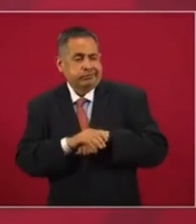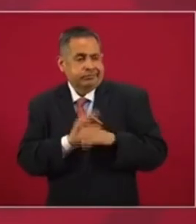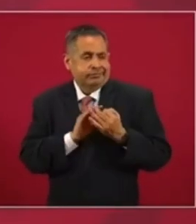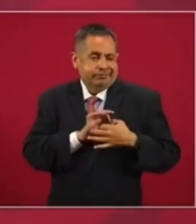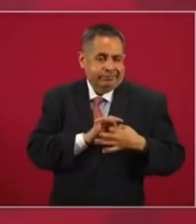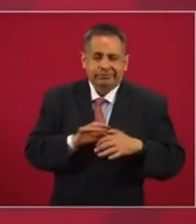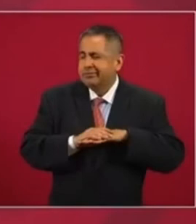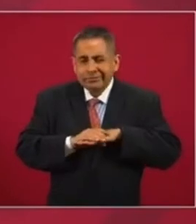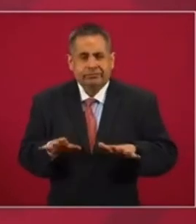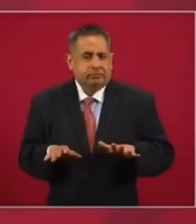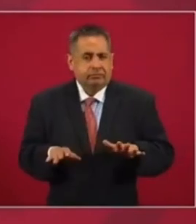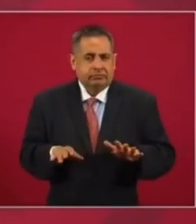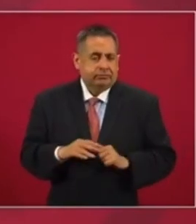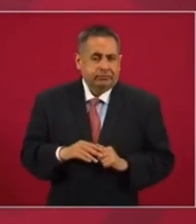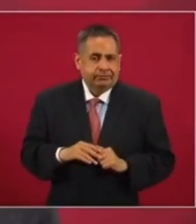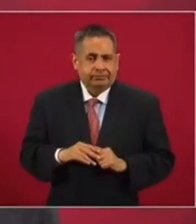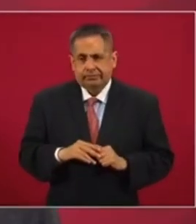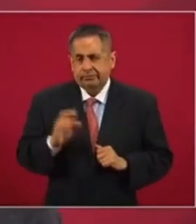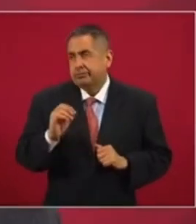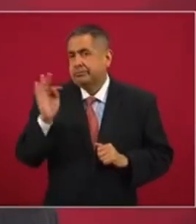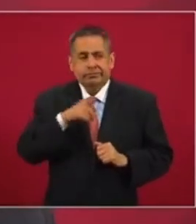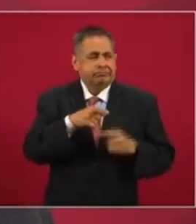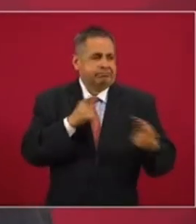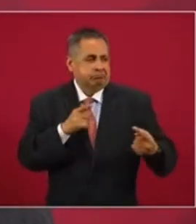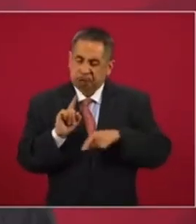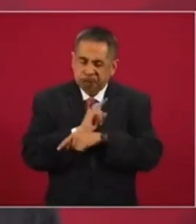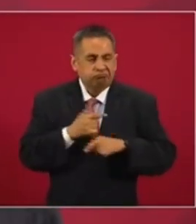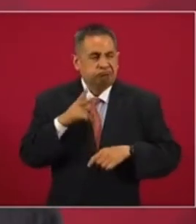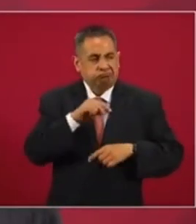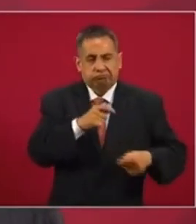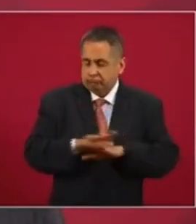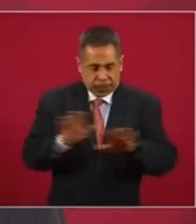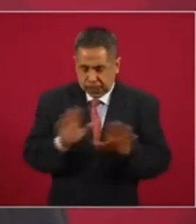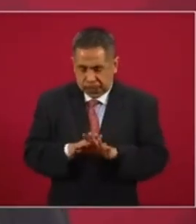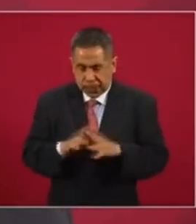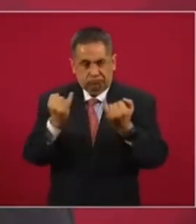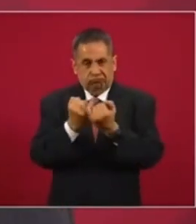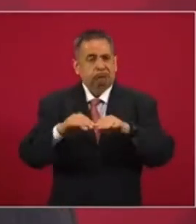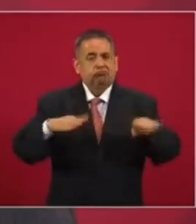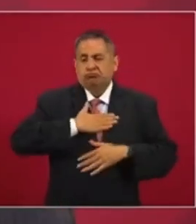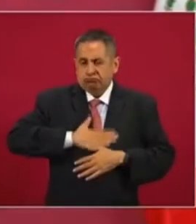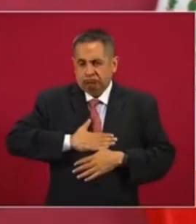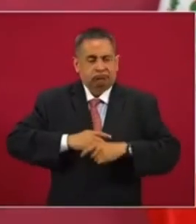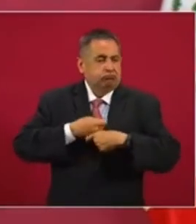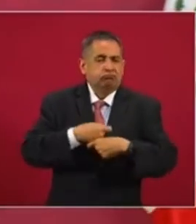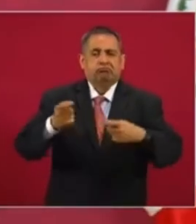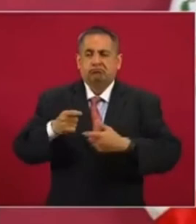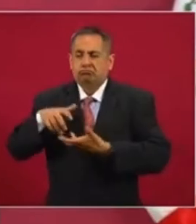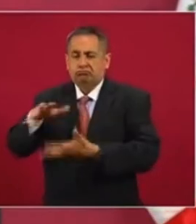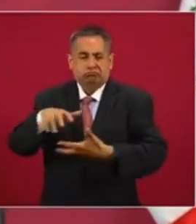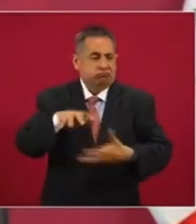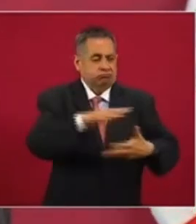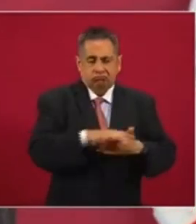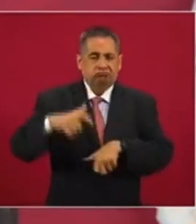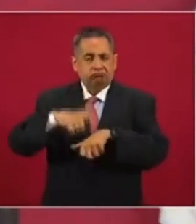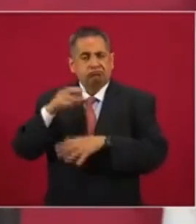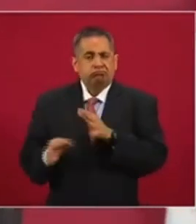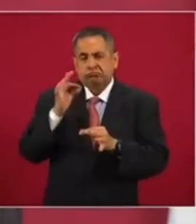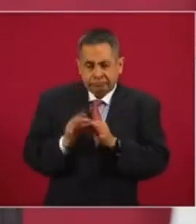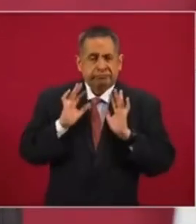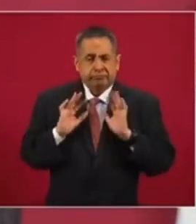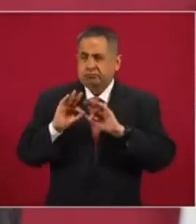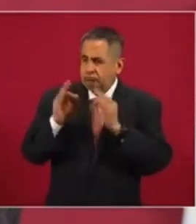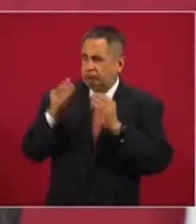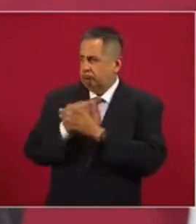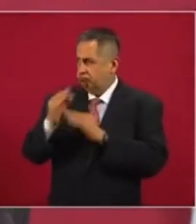acercamientos o oposición, se entregue en tiempo,